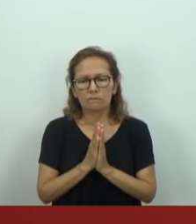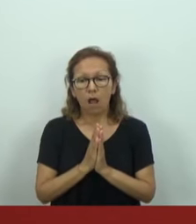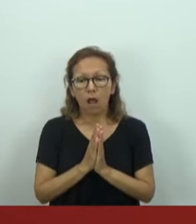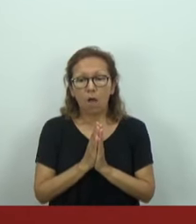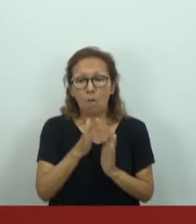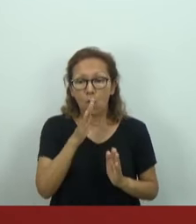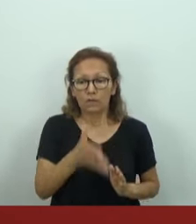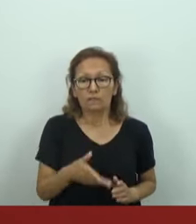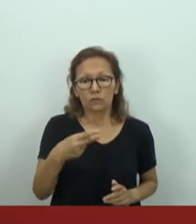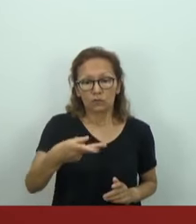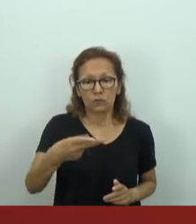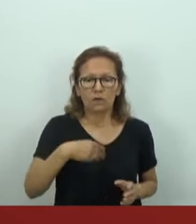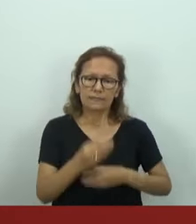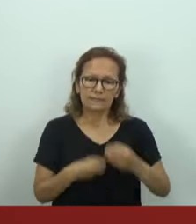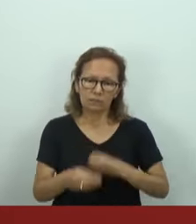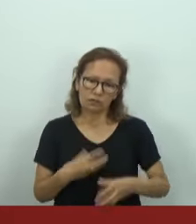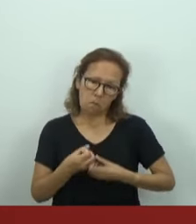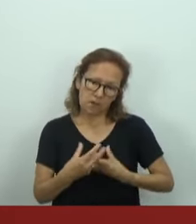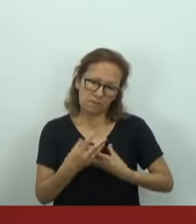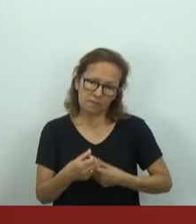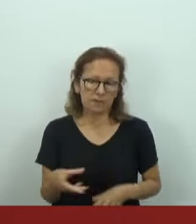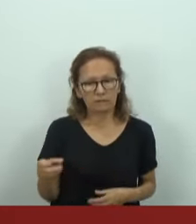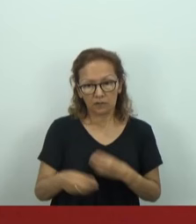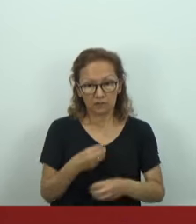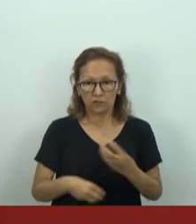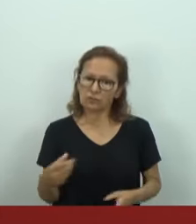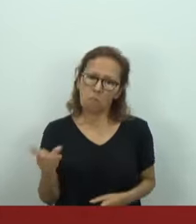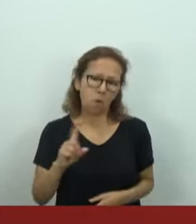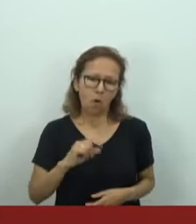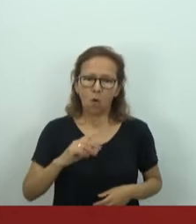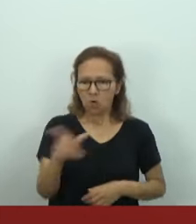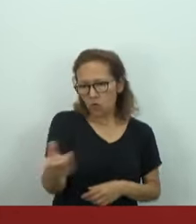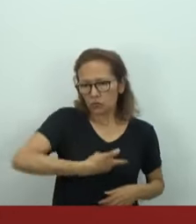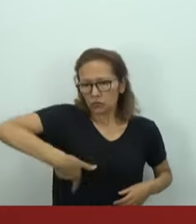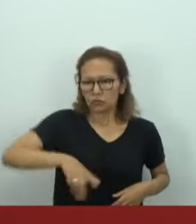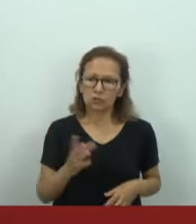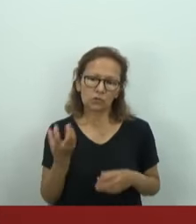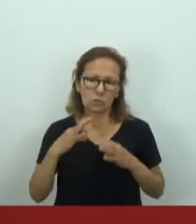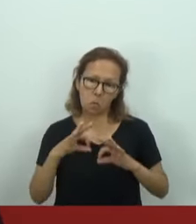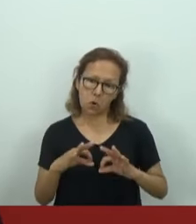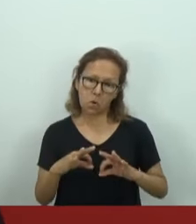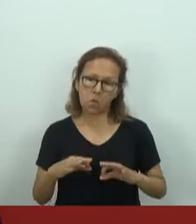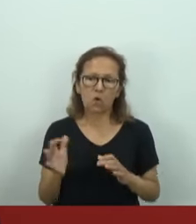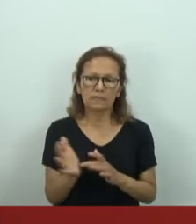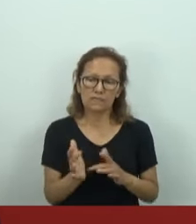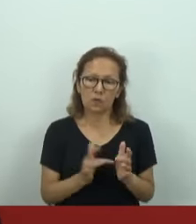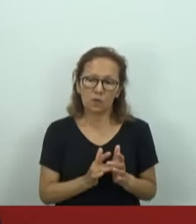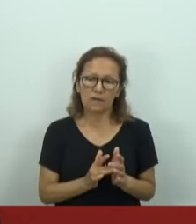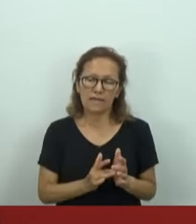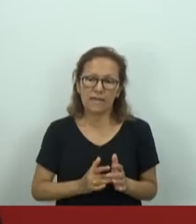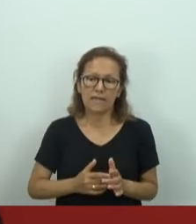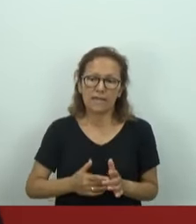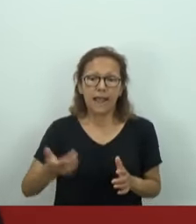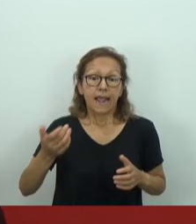hacemos, sino por lo que Él hizo. Tú y yo somos justificados, no porque tú y